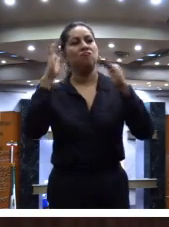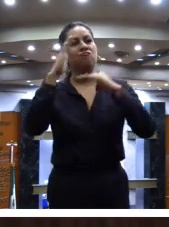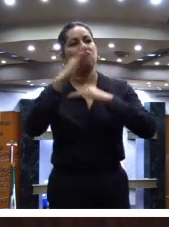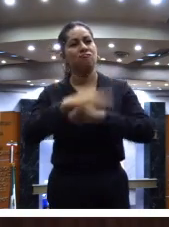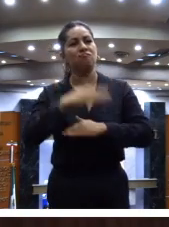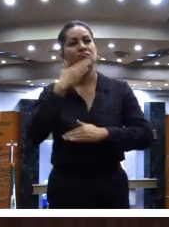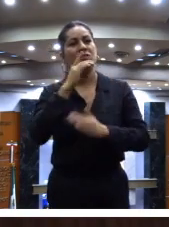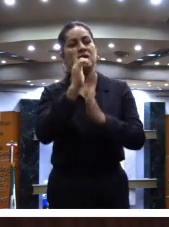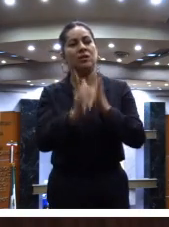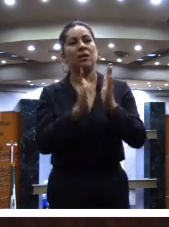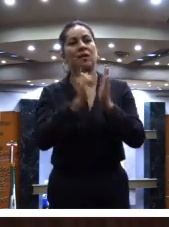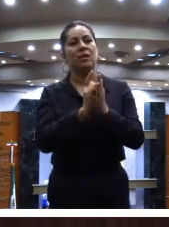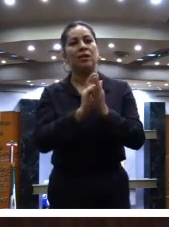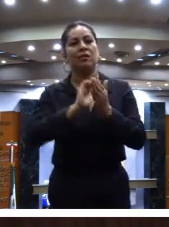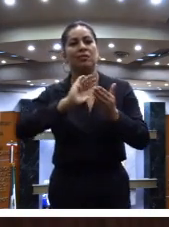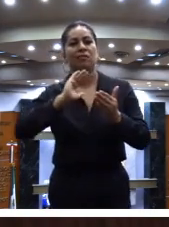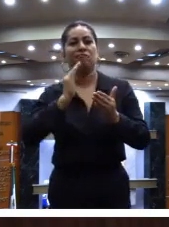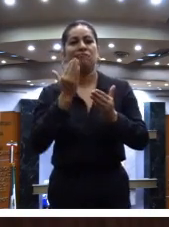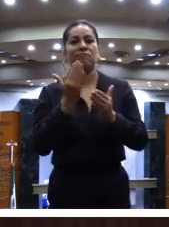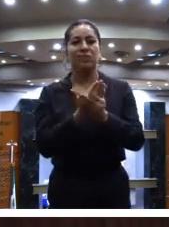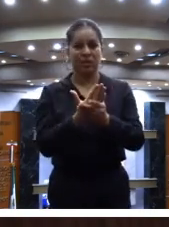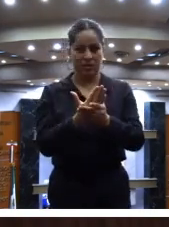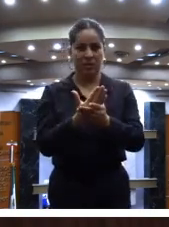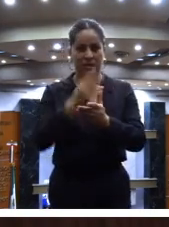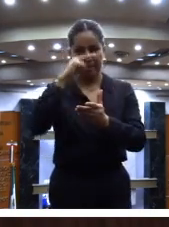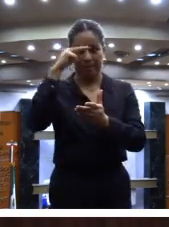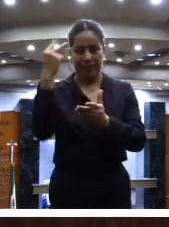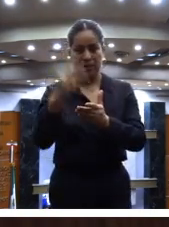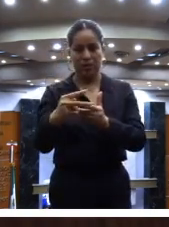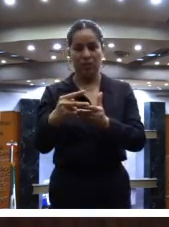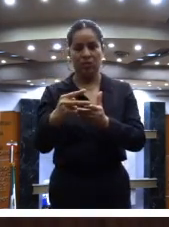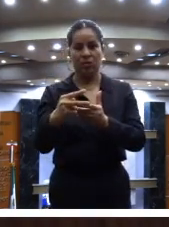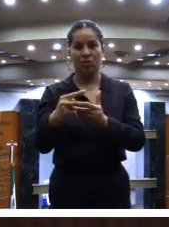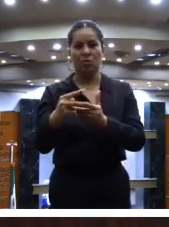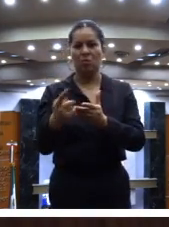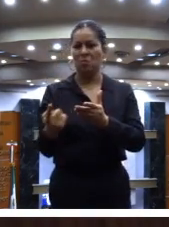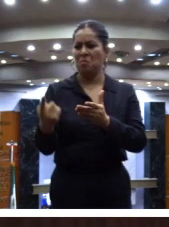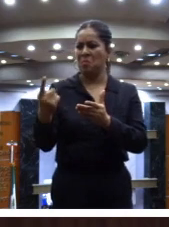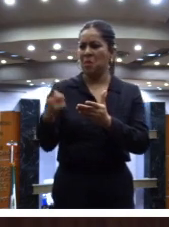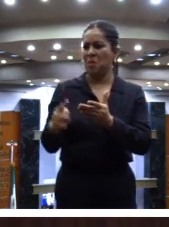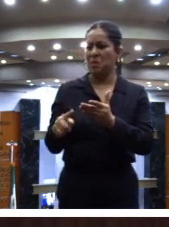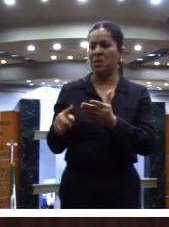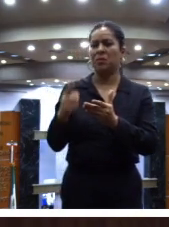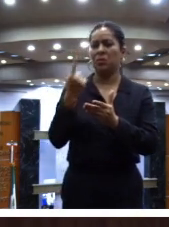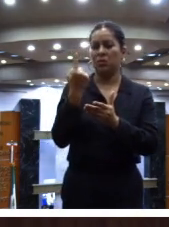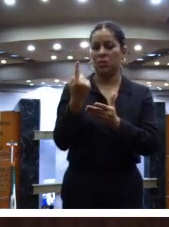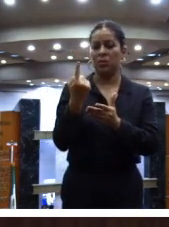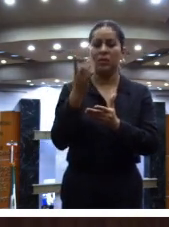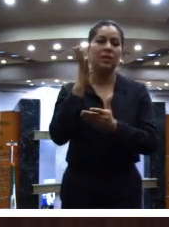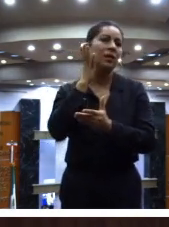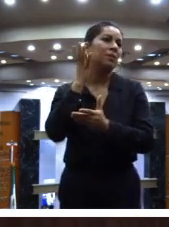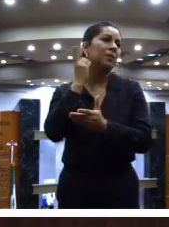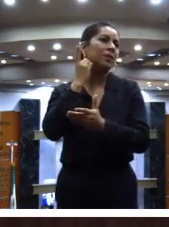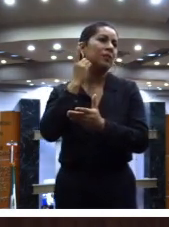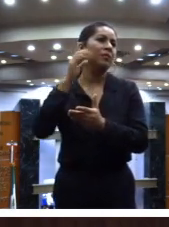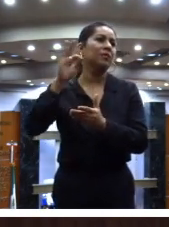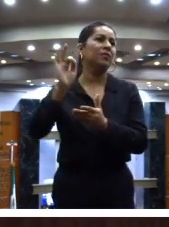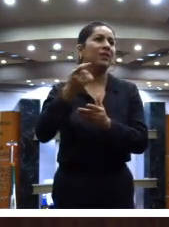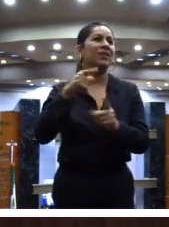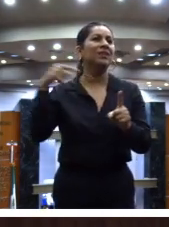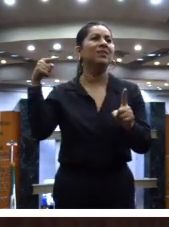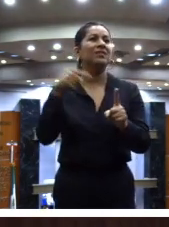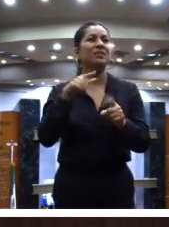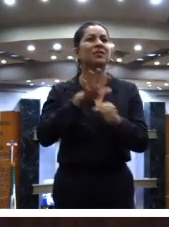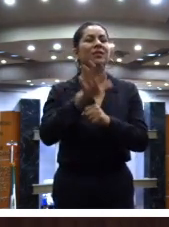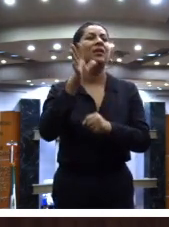Ley General de archivos de México hubo un mandato eh del Congreso de La Unión en el sentido de